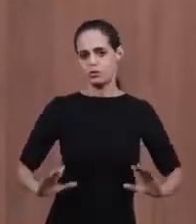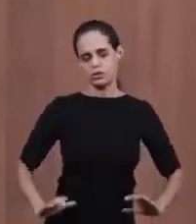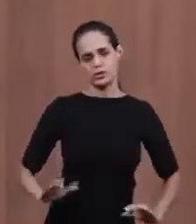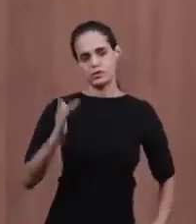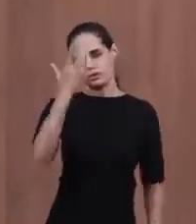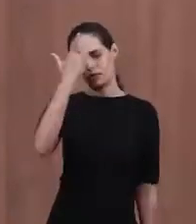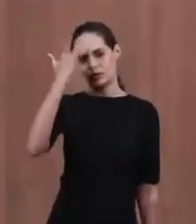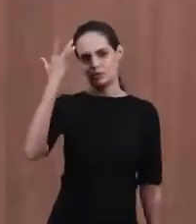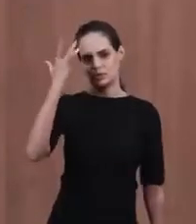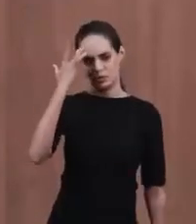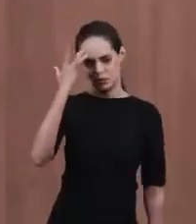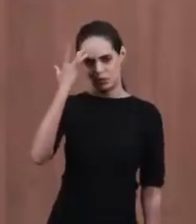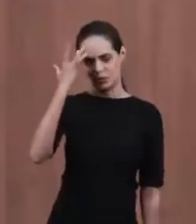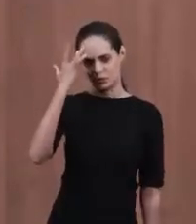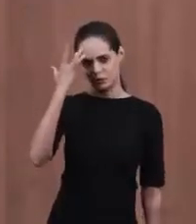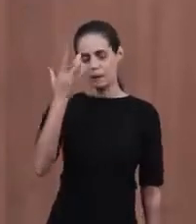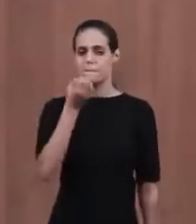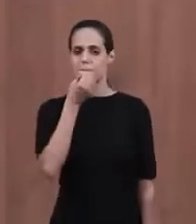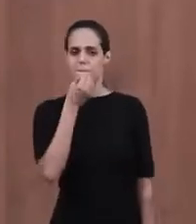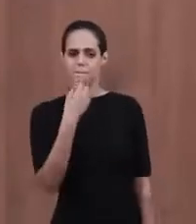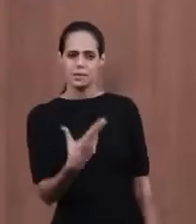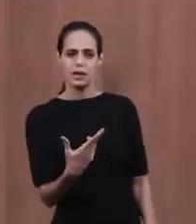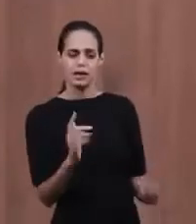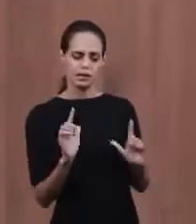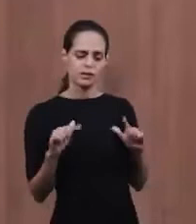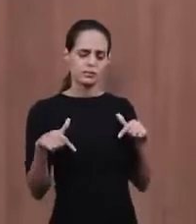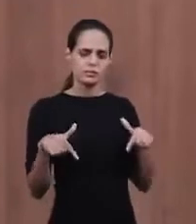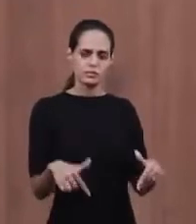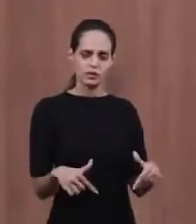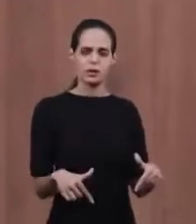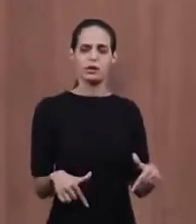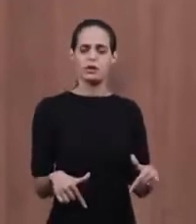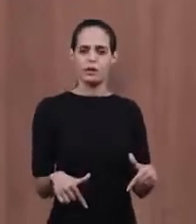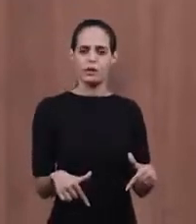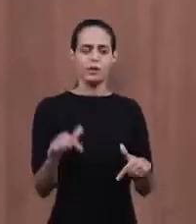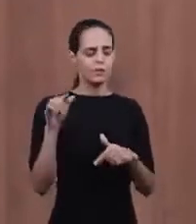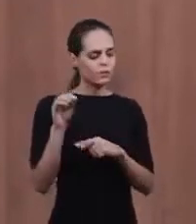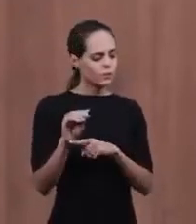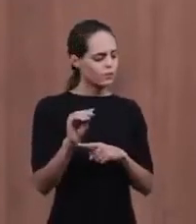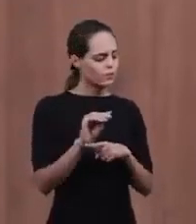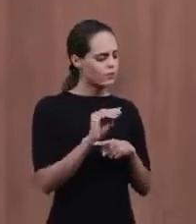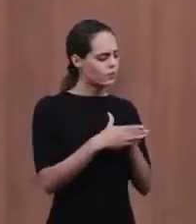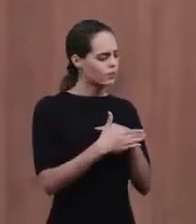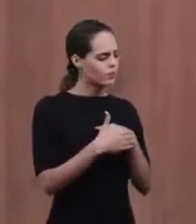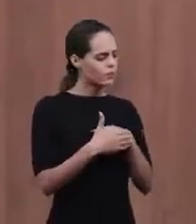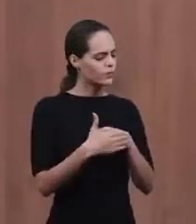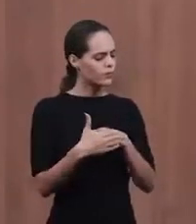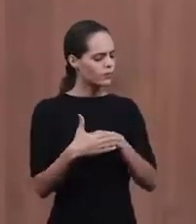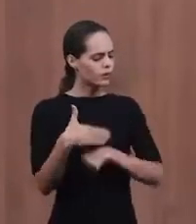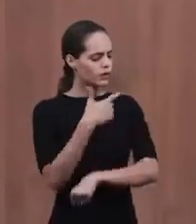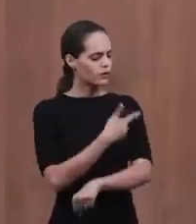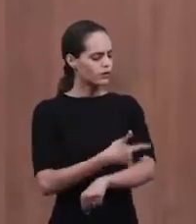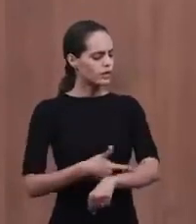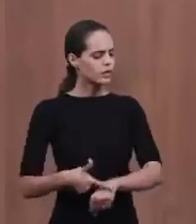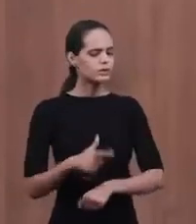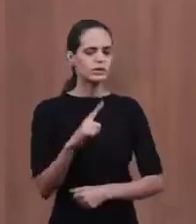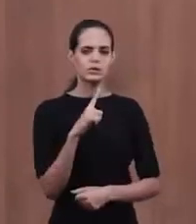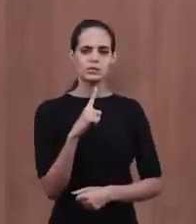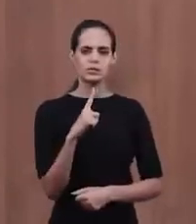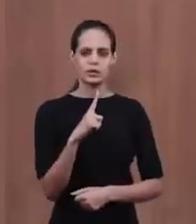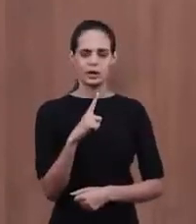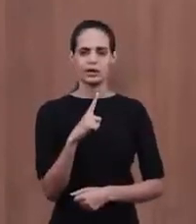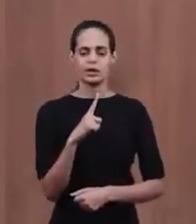personas. Hacer el bien, ser generoso, atento, educado, respetar a las